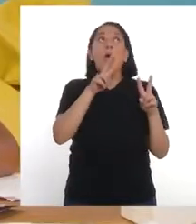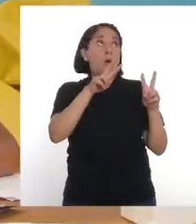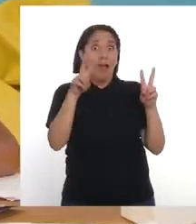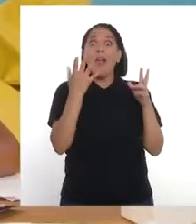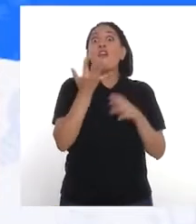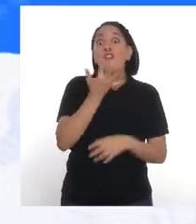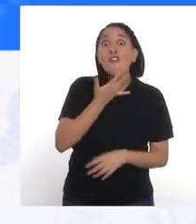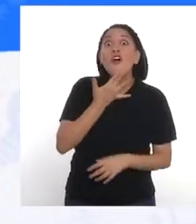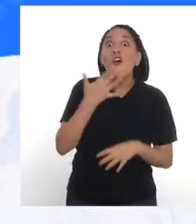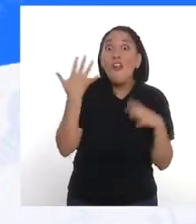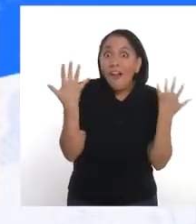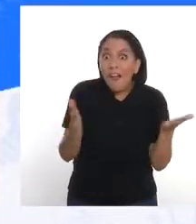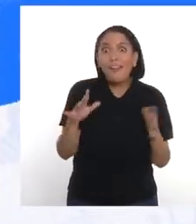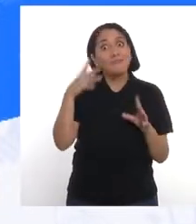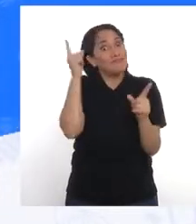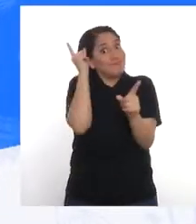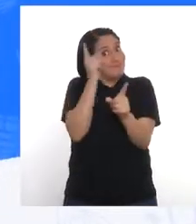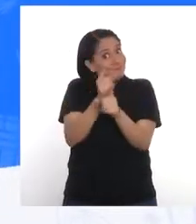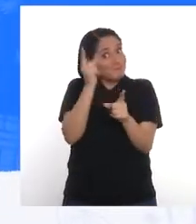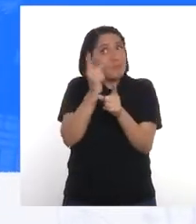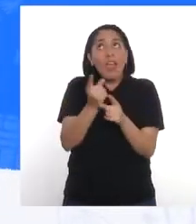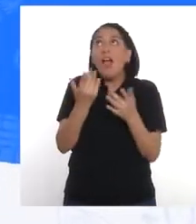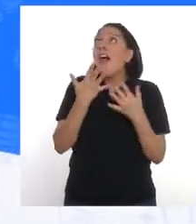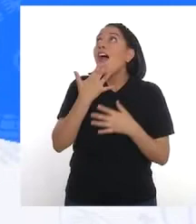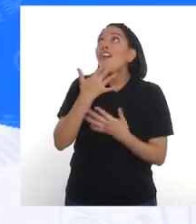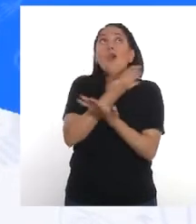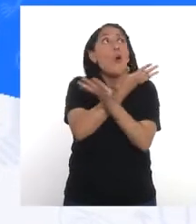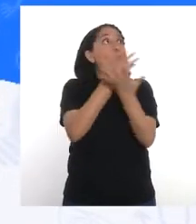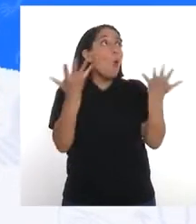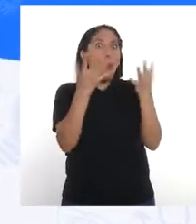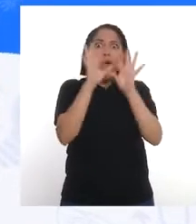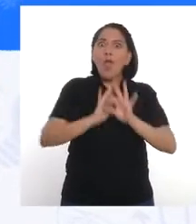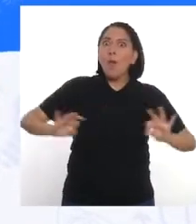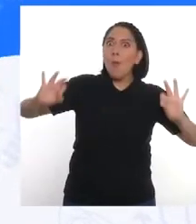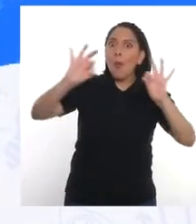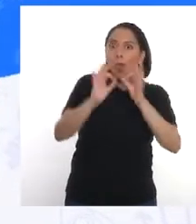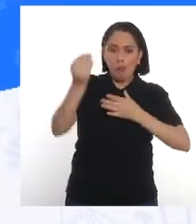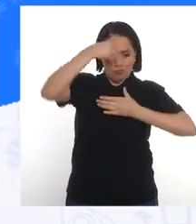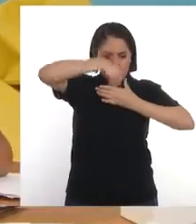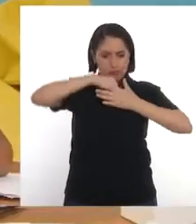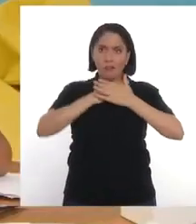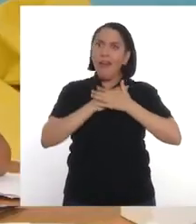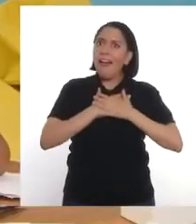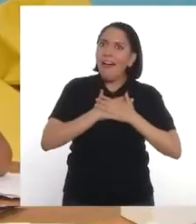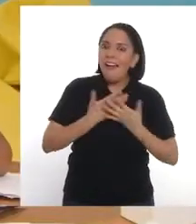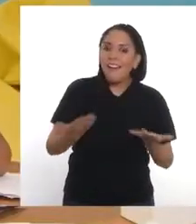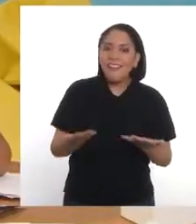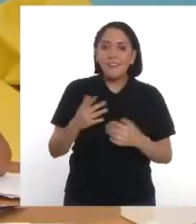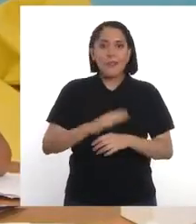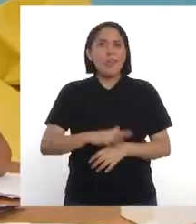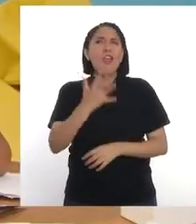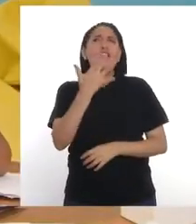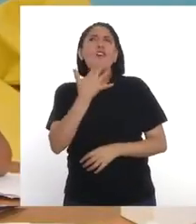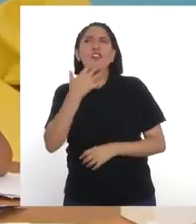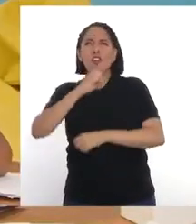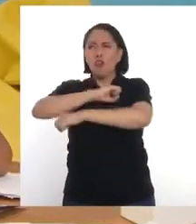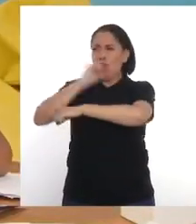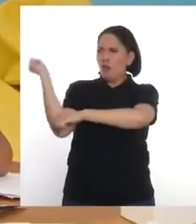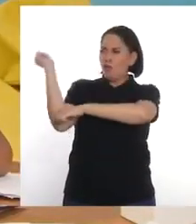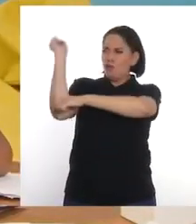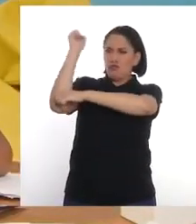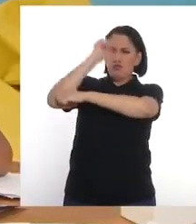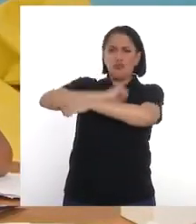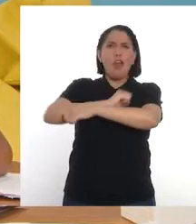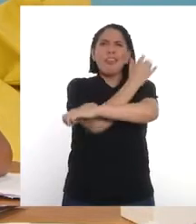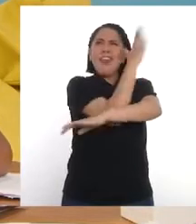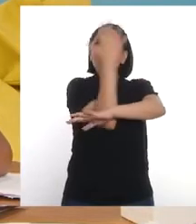color! ¡Exacto! El color es parte importante de nuestra vida. Están los colores del atardecer, de